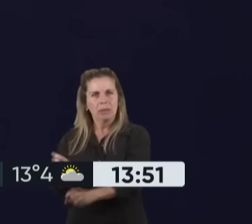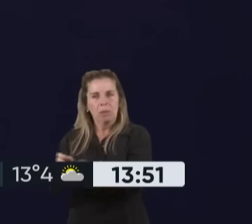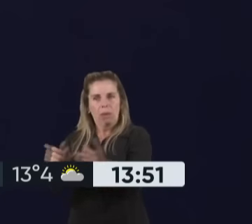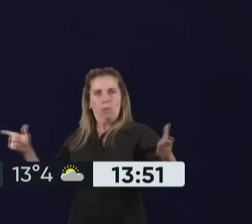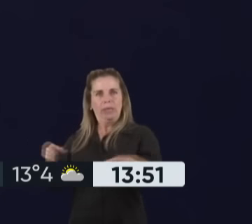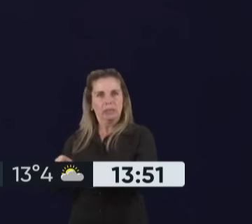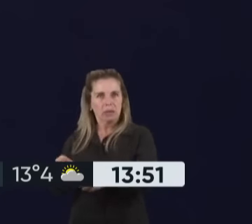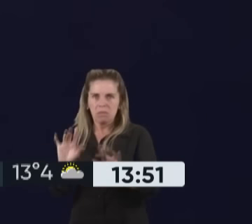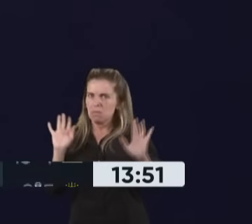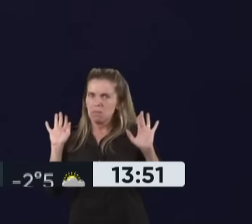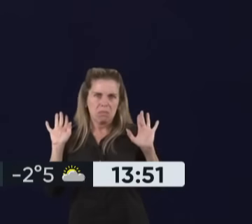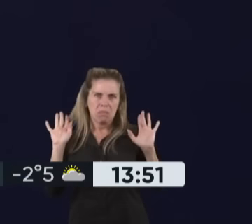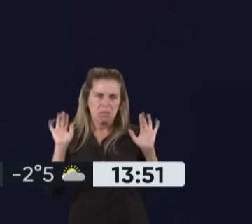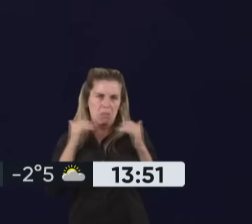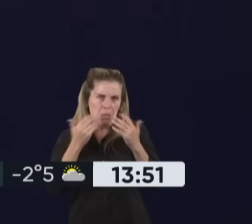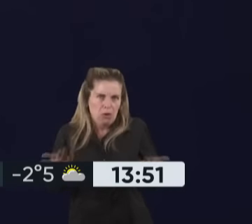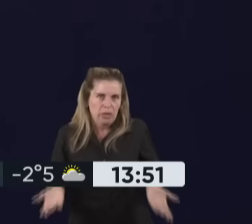penitenciario.